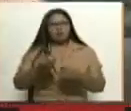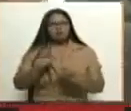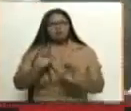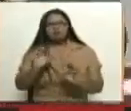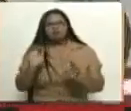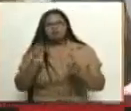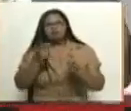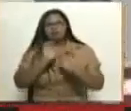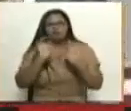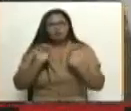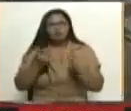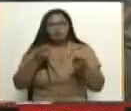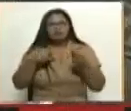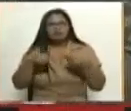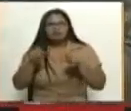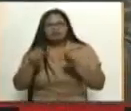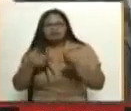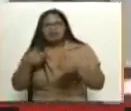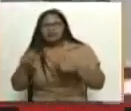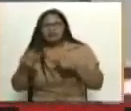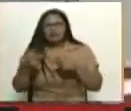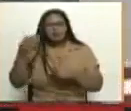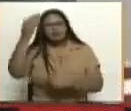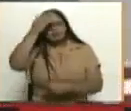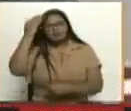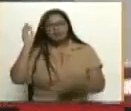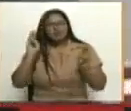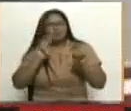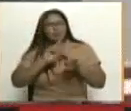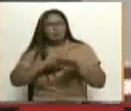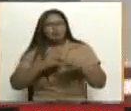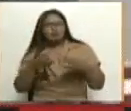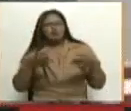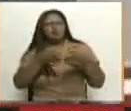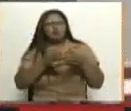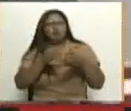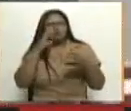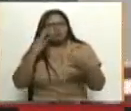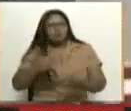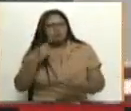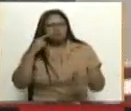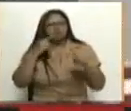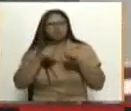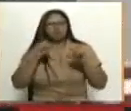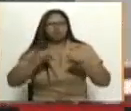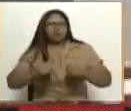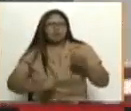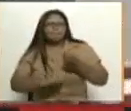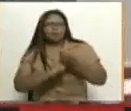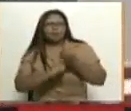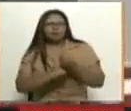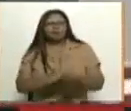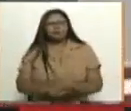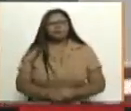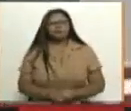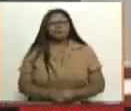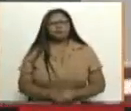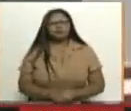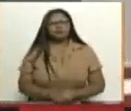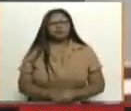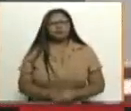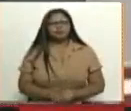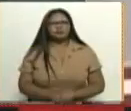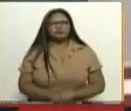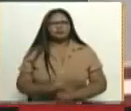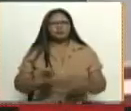tema. Ellos no van a negar formalmente, porque hay un sector que claro, de verdad cree eso, y de verdad, cuando tú ves la... O sea, Trump es como